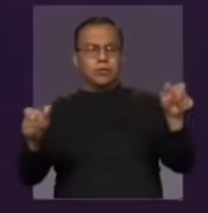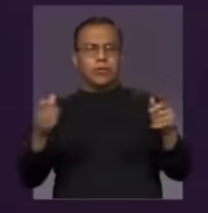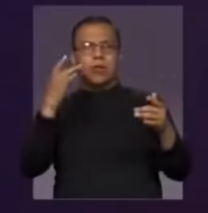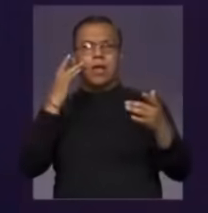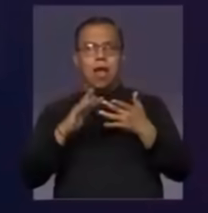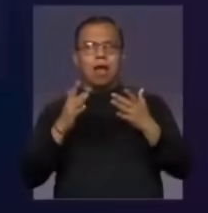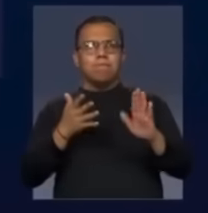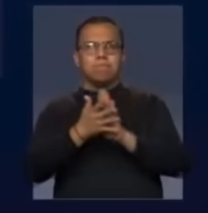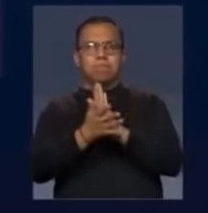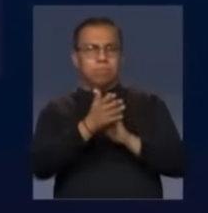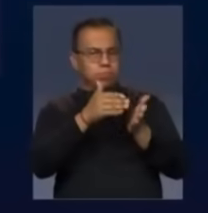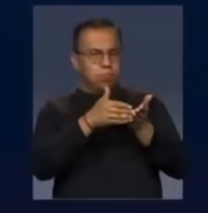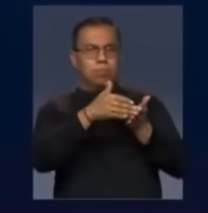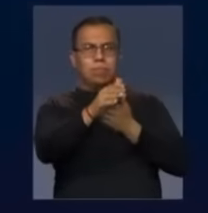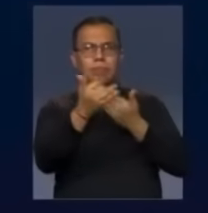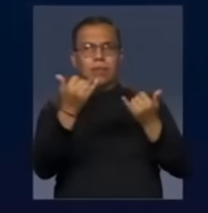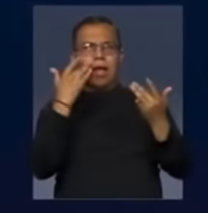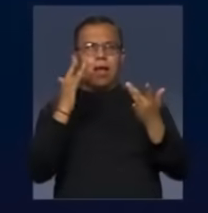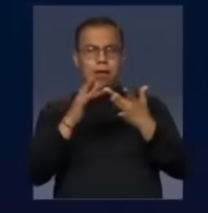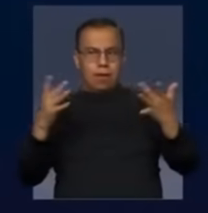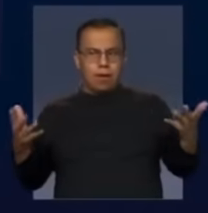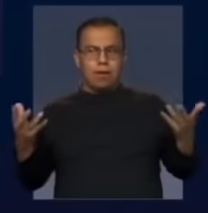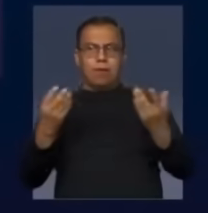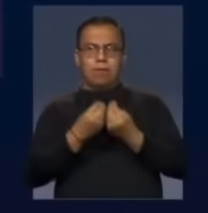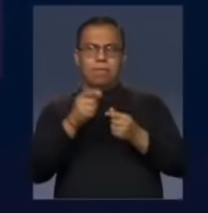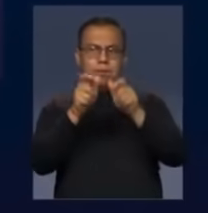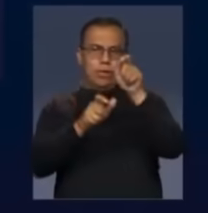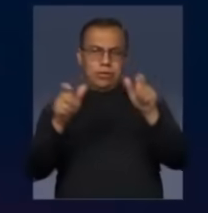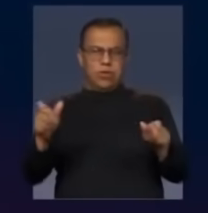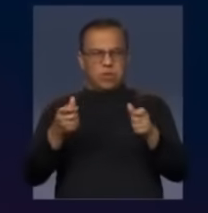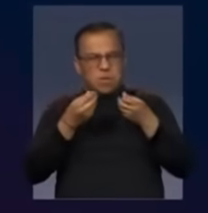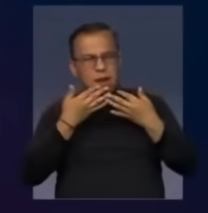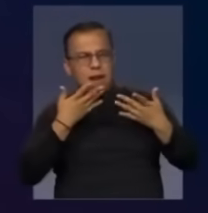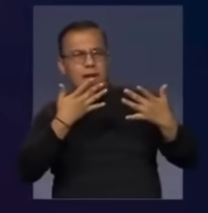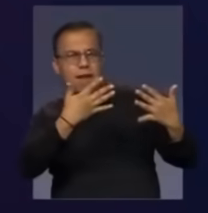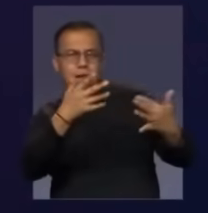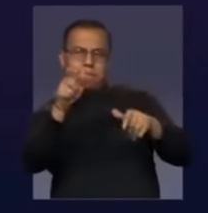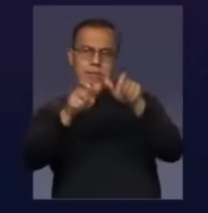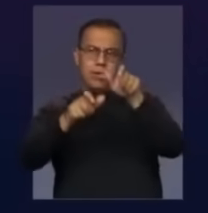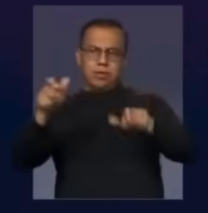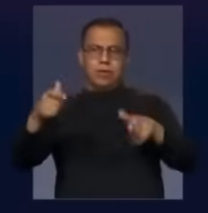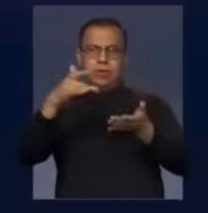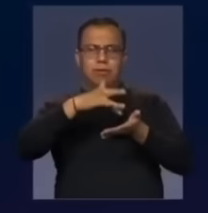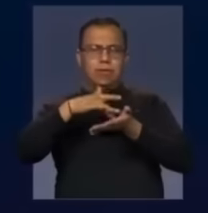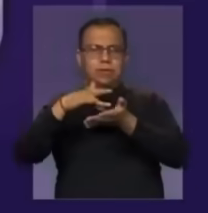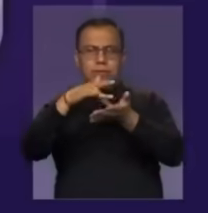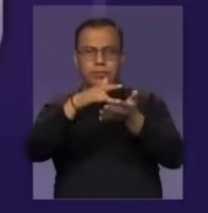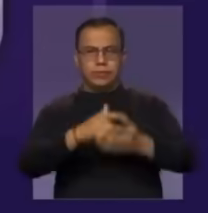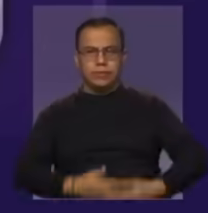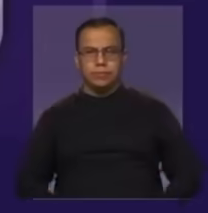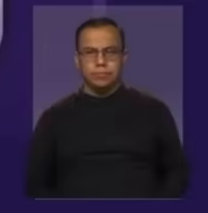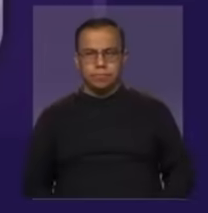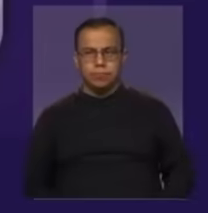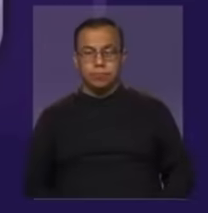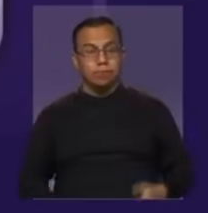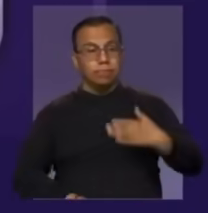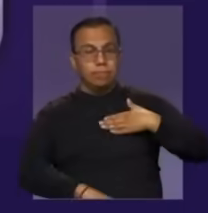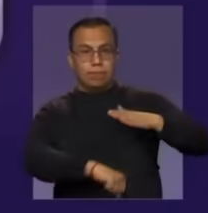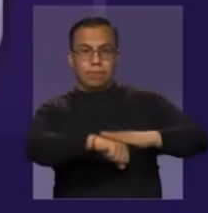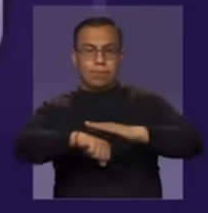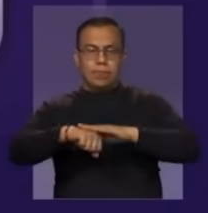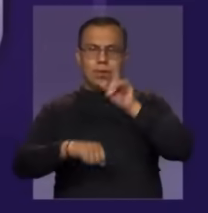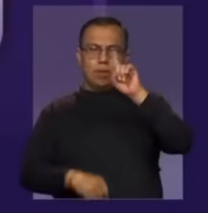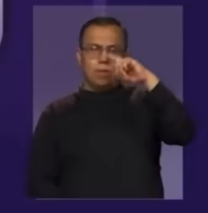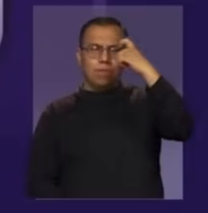periodistas debieron retirarse de las manifestaciones por agresiones verbales de los participantes en las marchas. Hacemos un llamado al